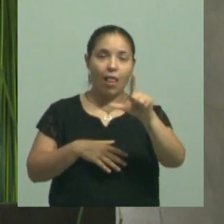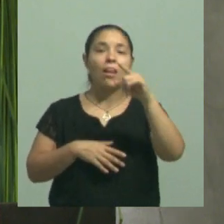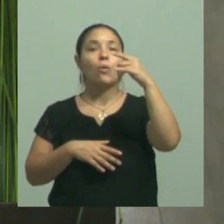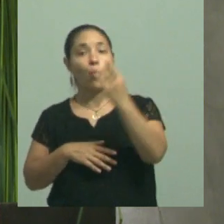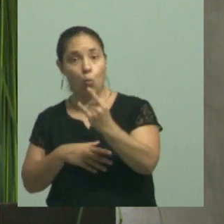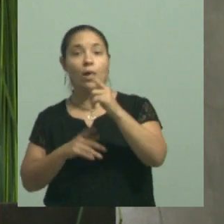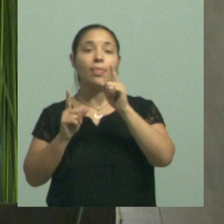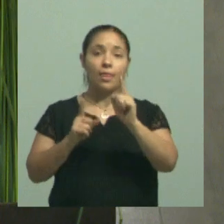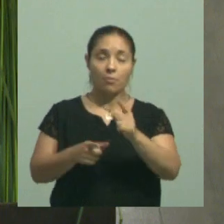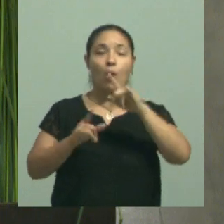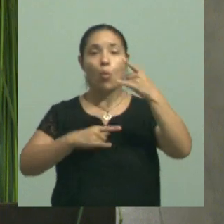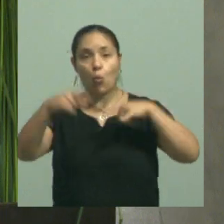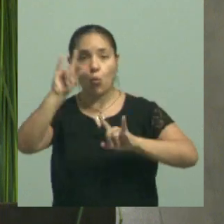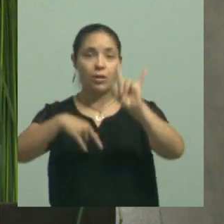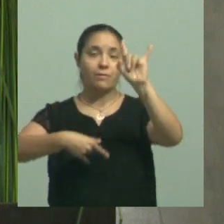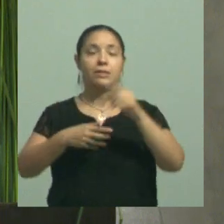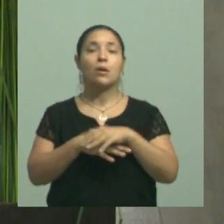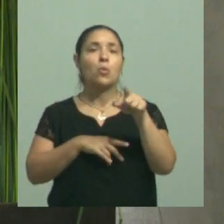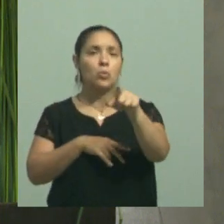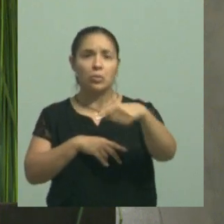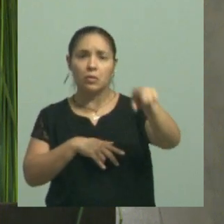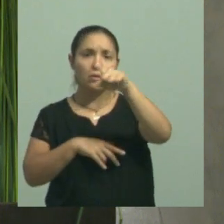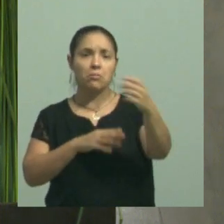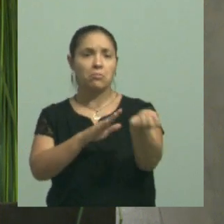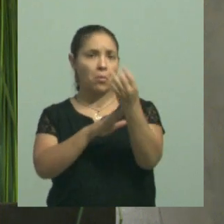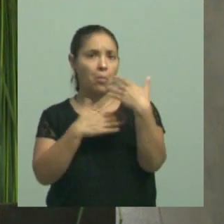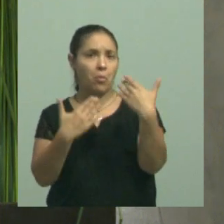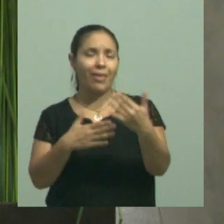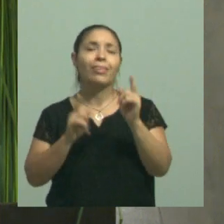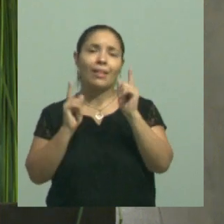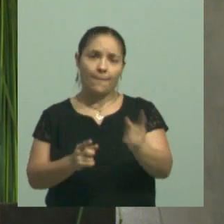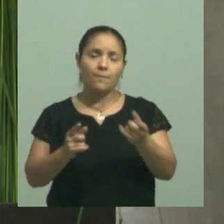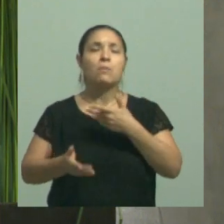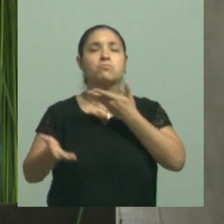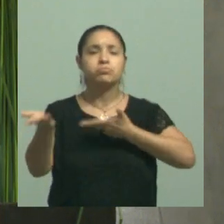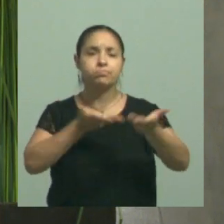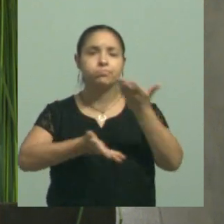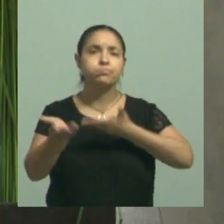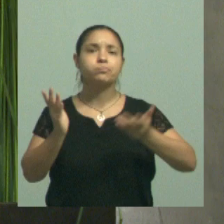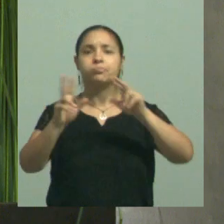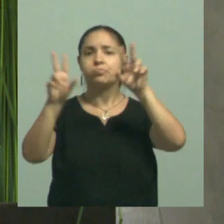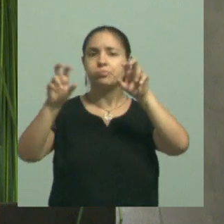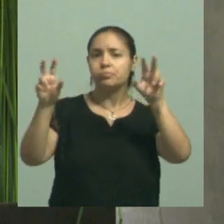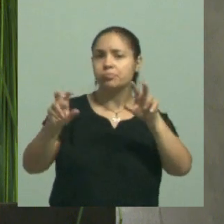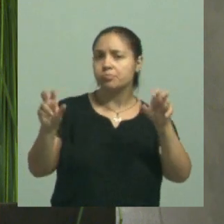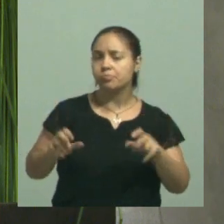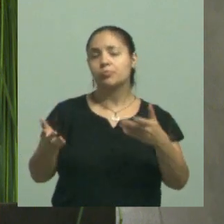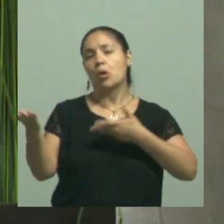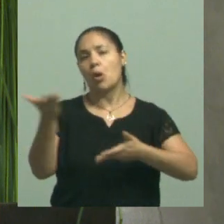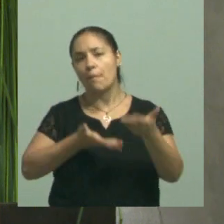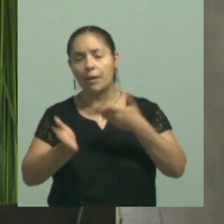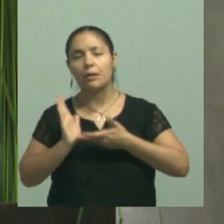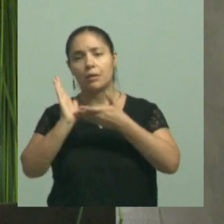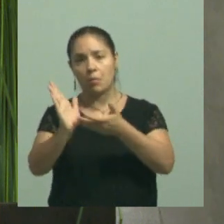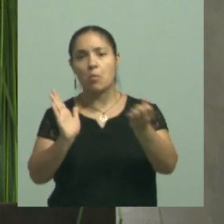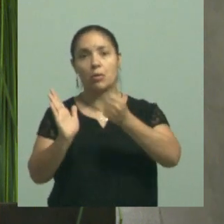y de esa manera nos pueden mandar un mensaje. Y vamos a seguir compartiendo las cosas que van pasando en el programa también en nuestras redes sociales. Es importante que